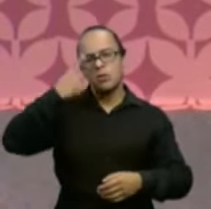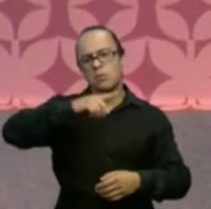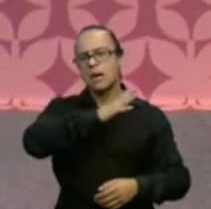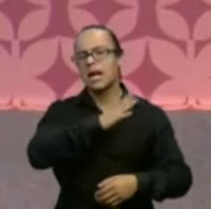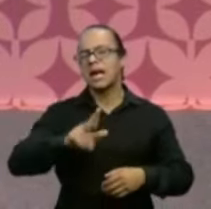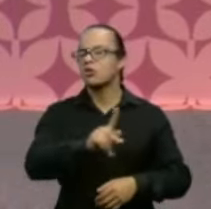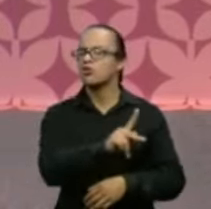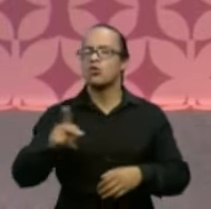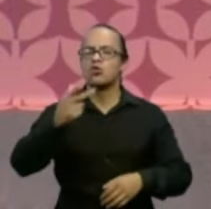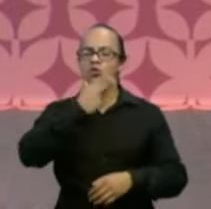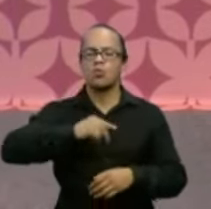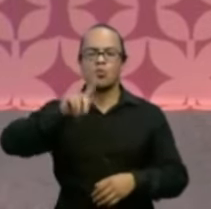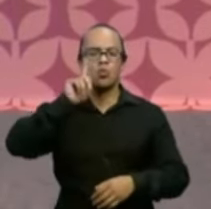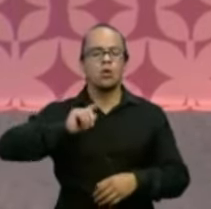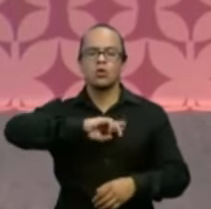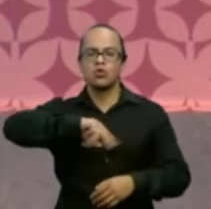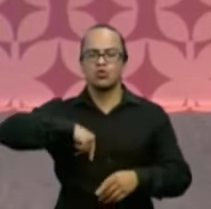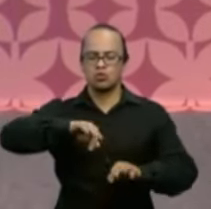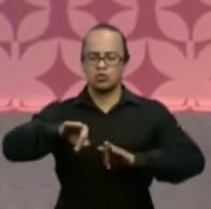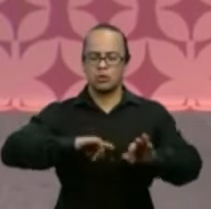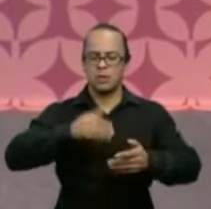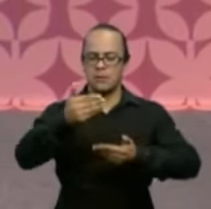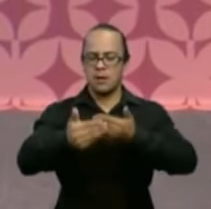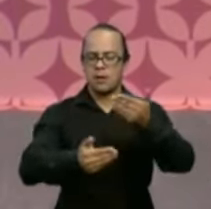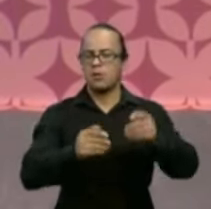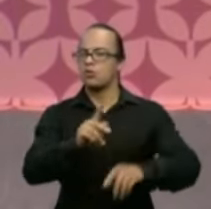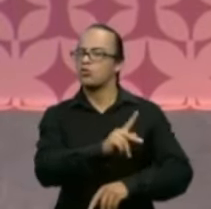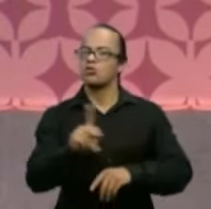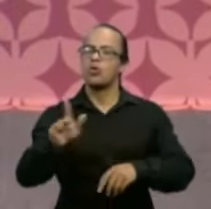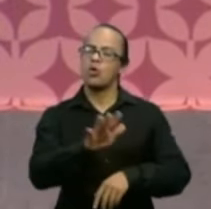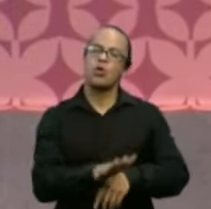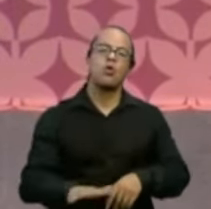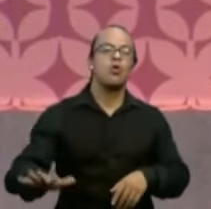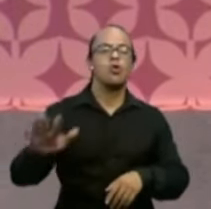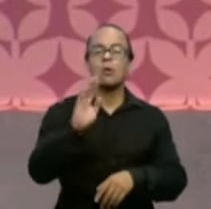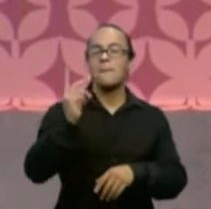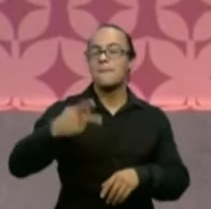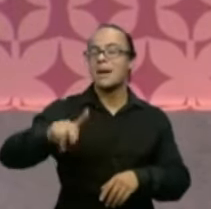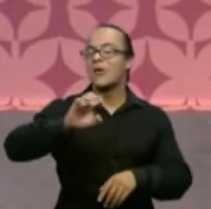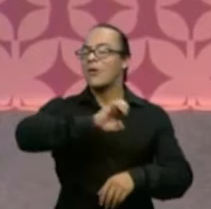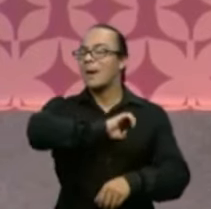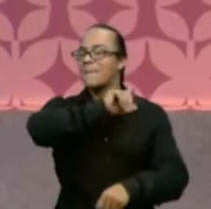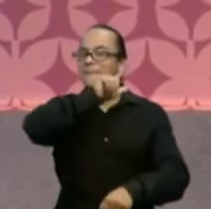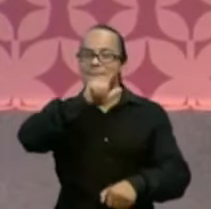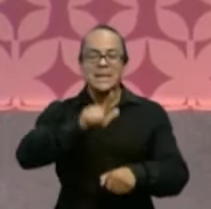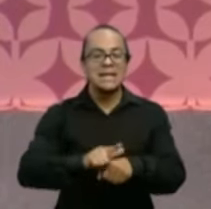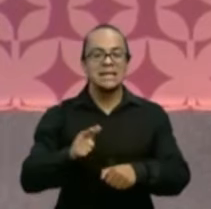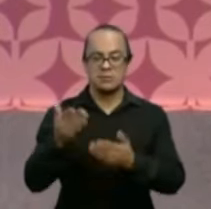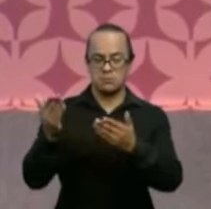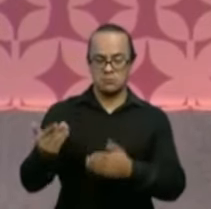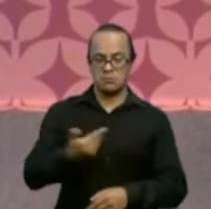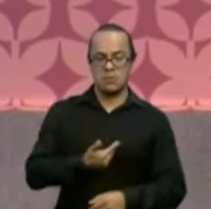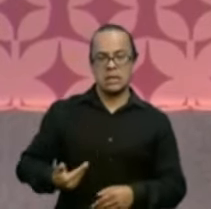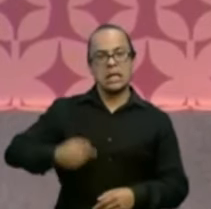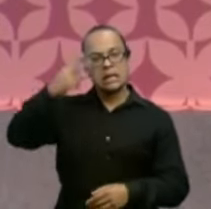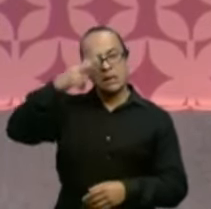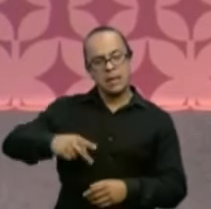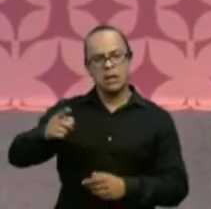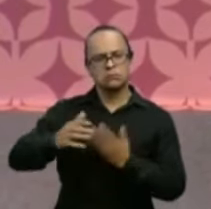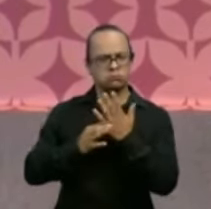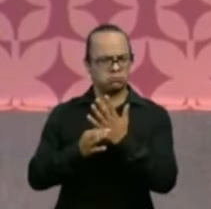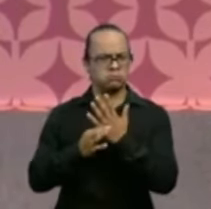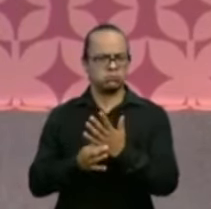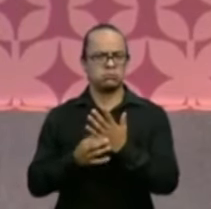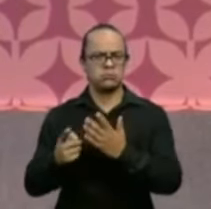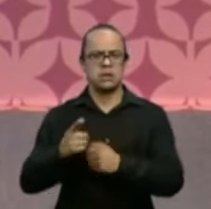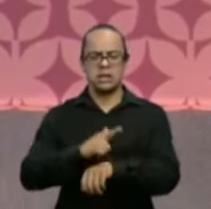mexiquenses. Trabajaremos para todos los sectores, pero en especial, y como dice nuestro presidente de la República,